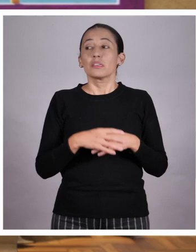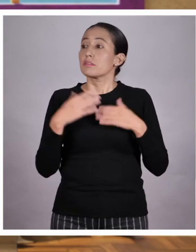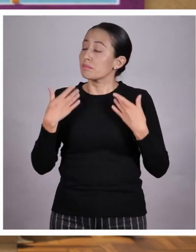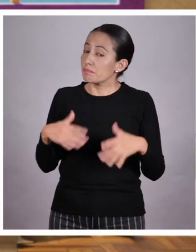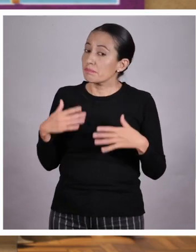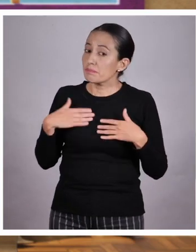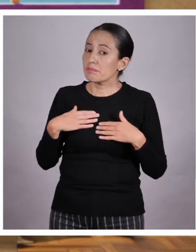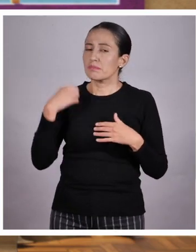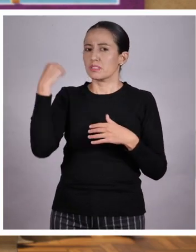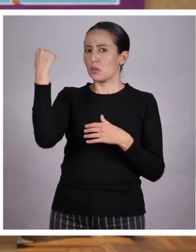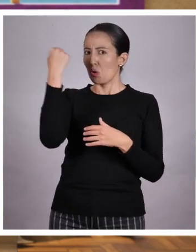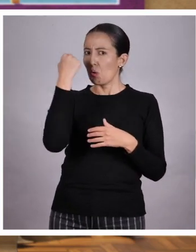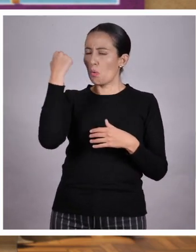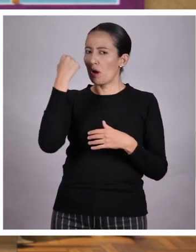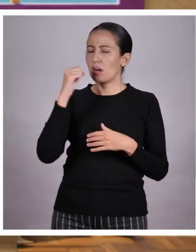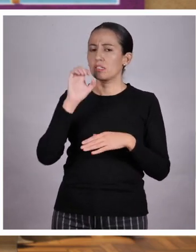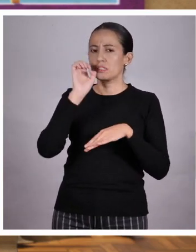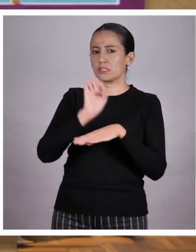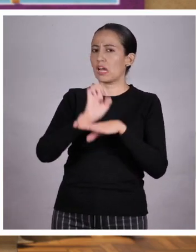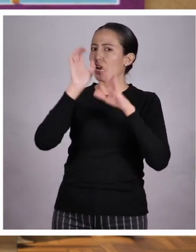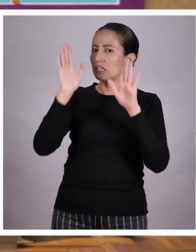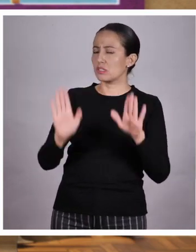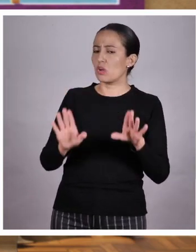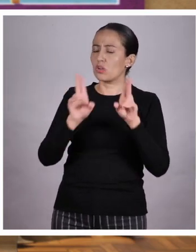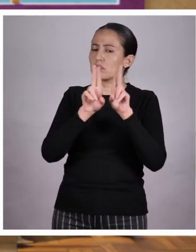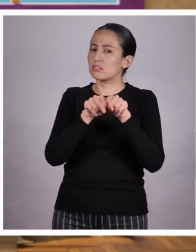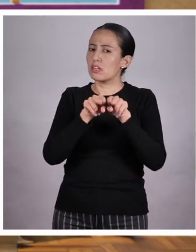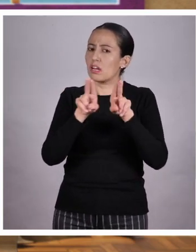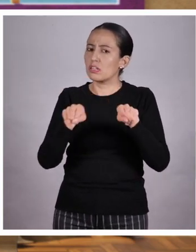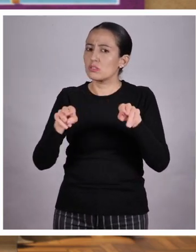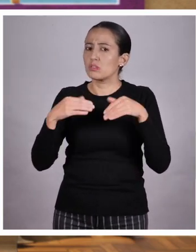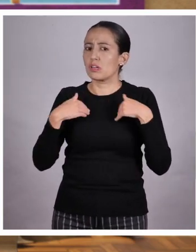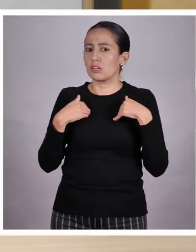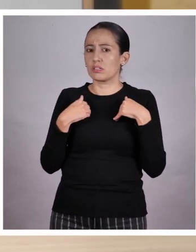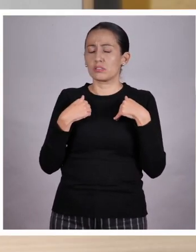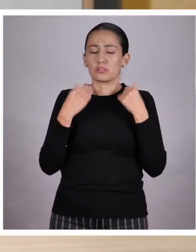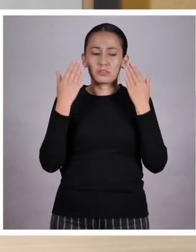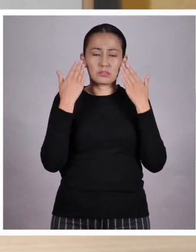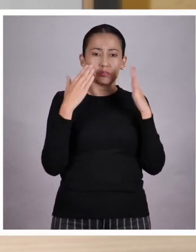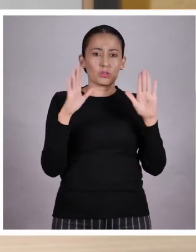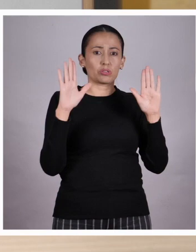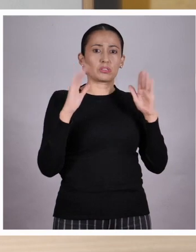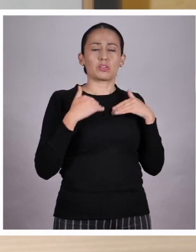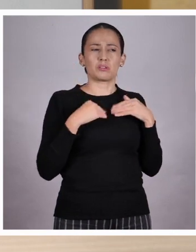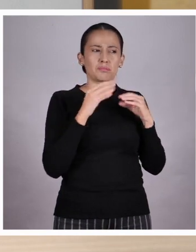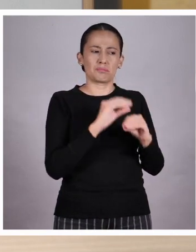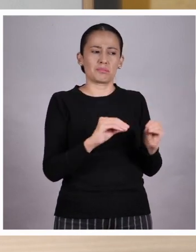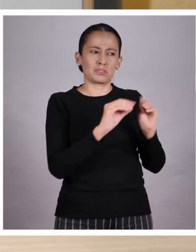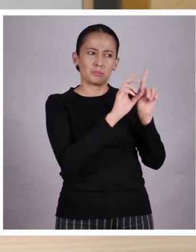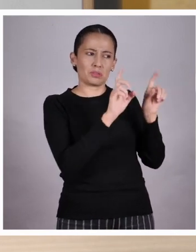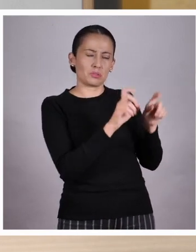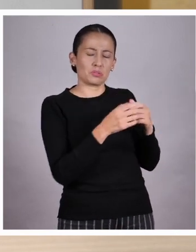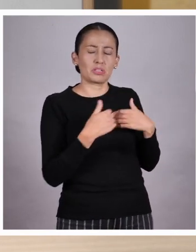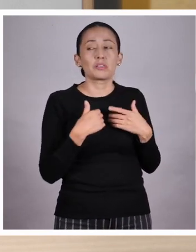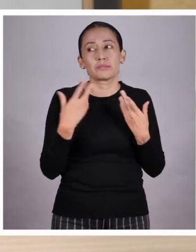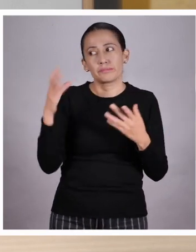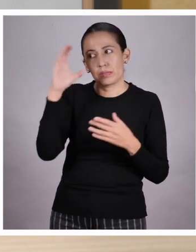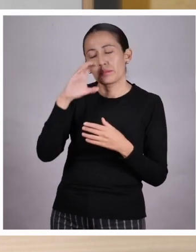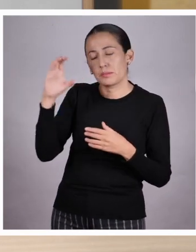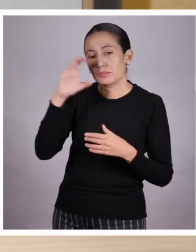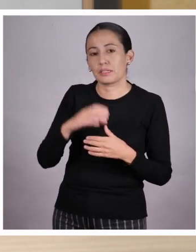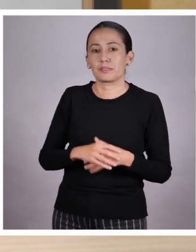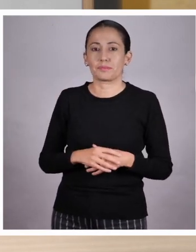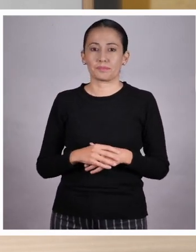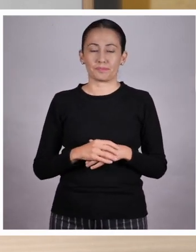¿Y cuáles son los derechos de los ecuatorianos por naturalización? Pues bien, Cachita 2. Tú haces más preguntas que la Cachita 1, pero vamos a